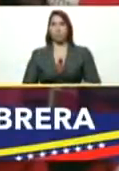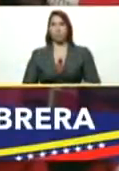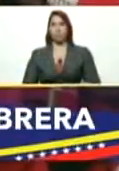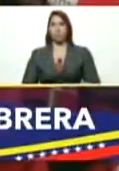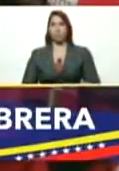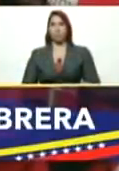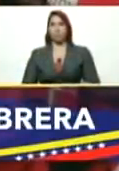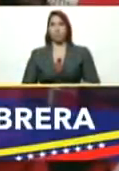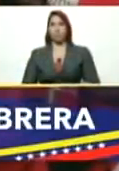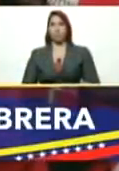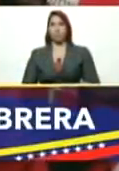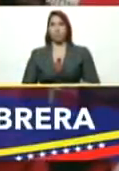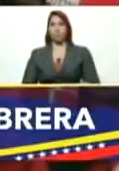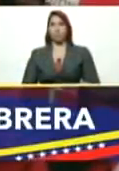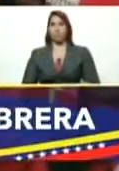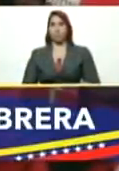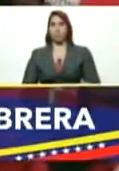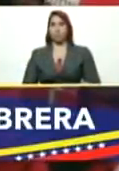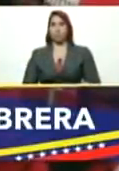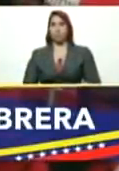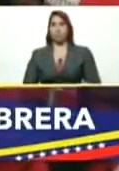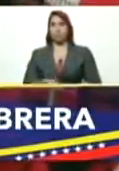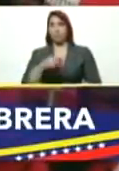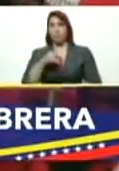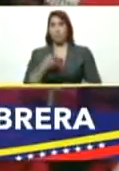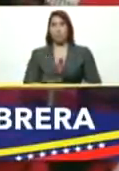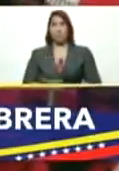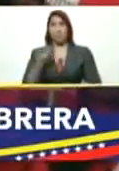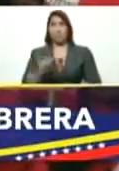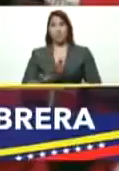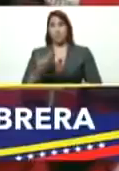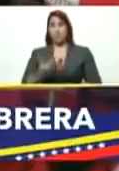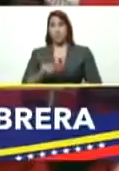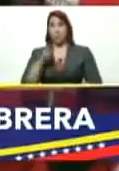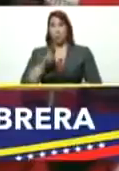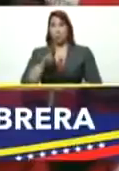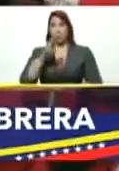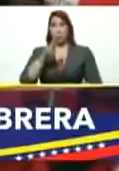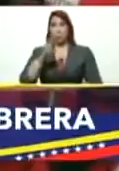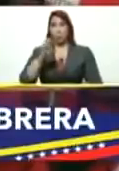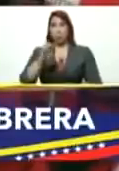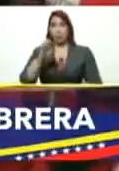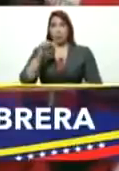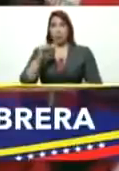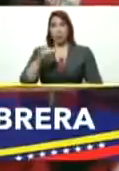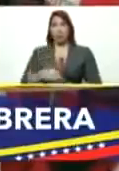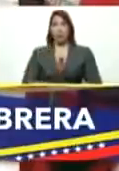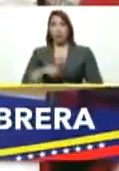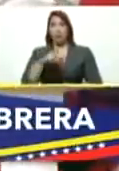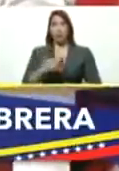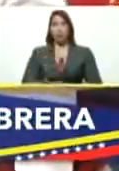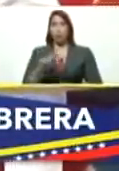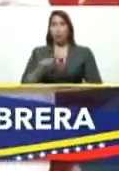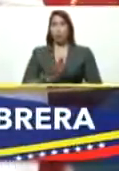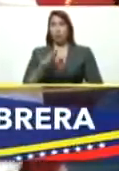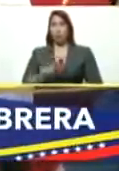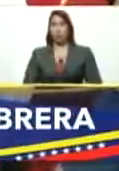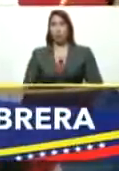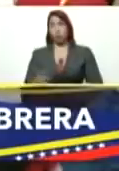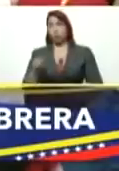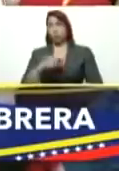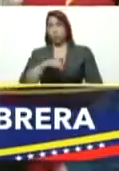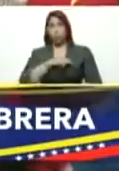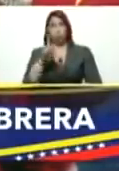qué es un día de lluvia es un hito histórico que no lo habíamos alcanzado